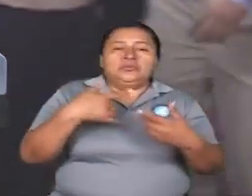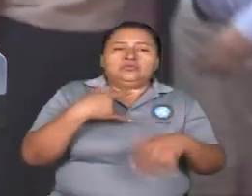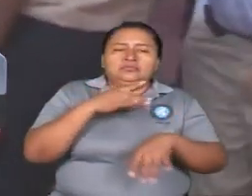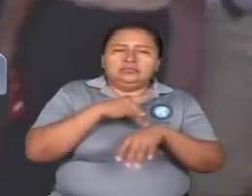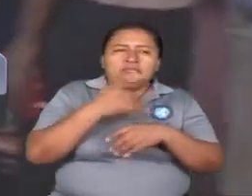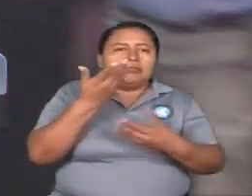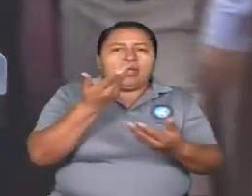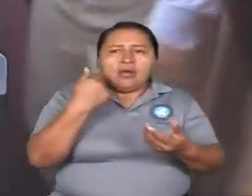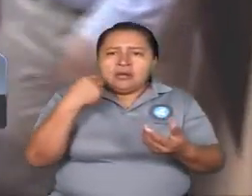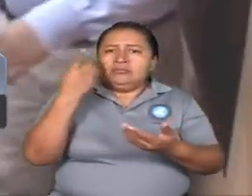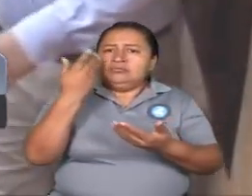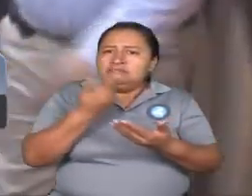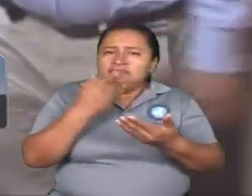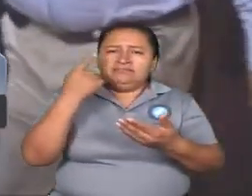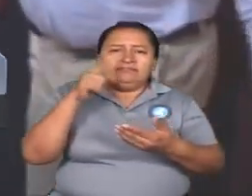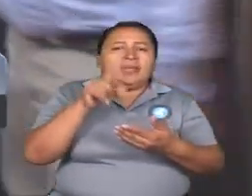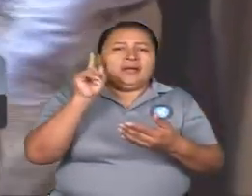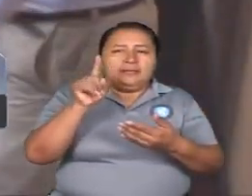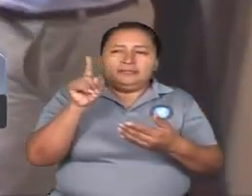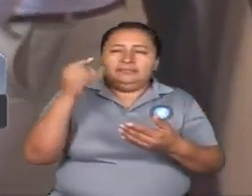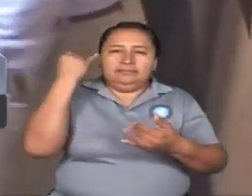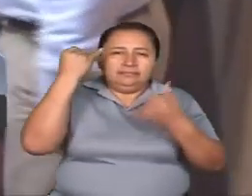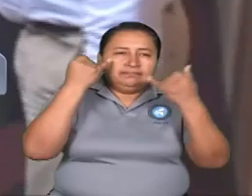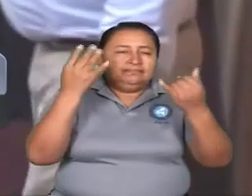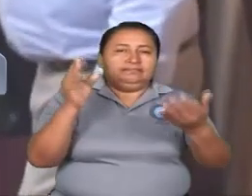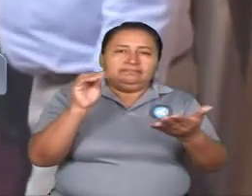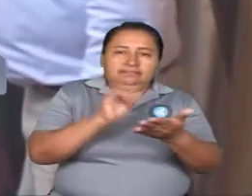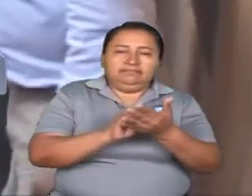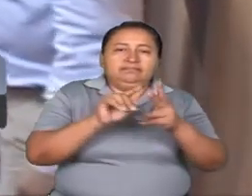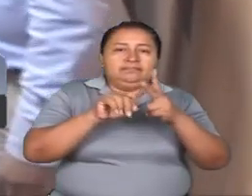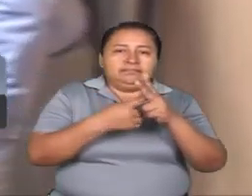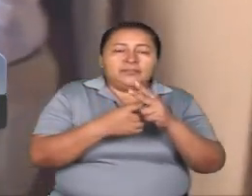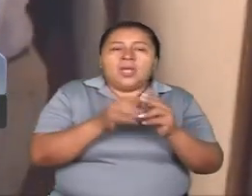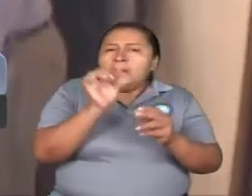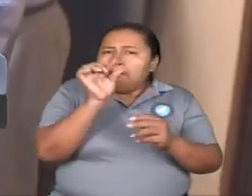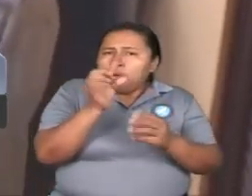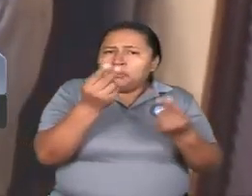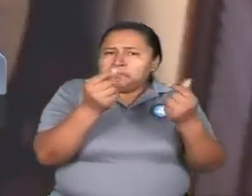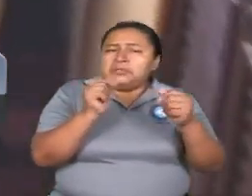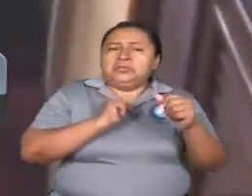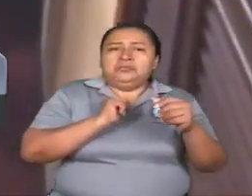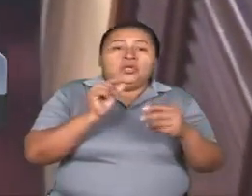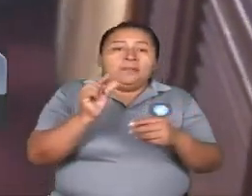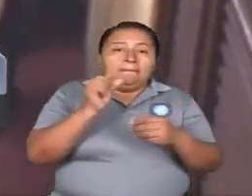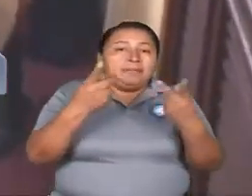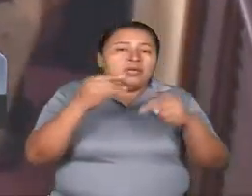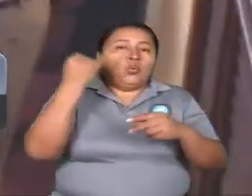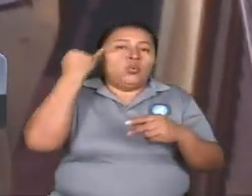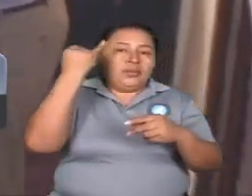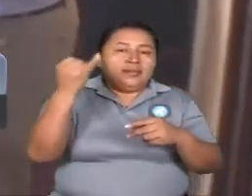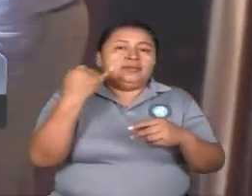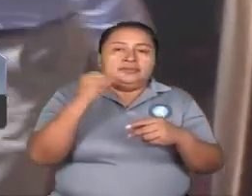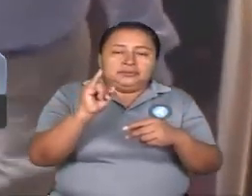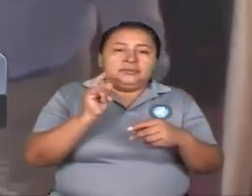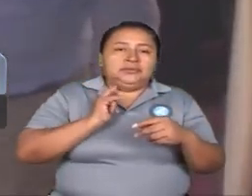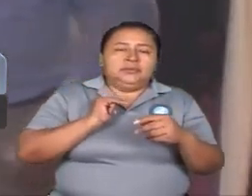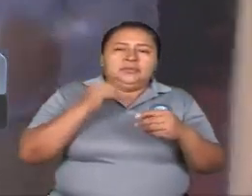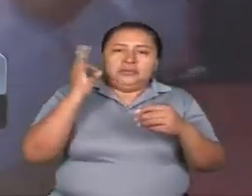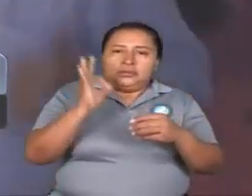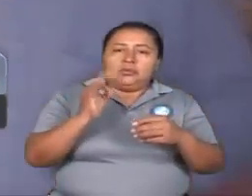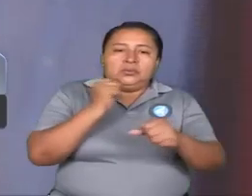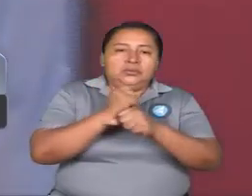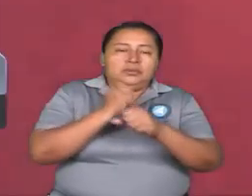dando una idea. Y así empezamos, con pocos recursos y con una idea inicial que fue producto